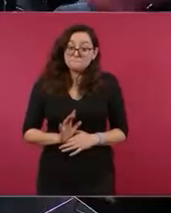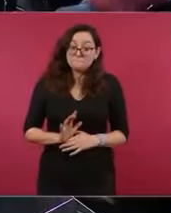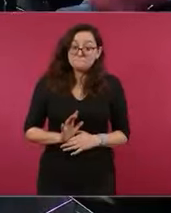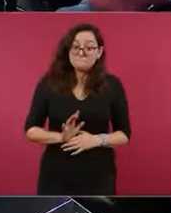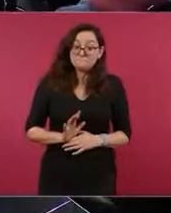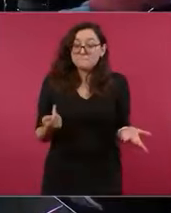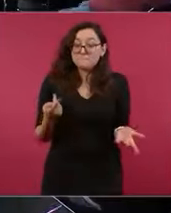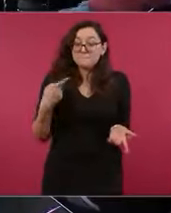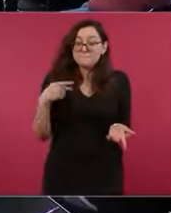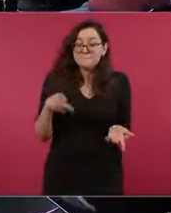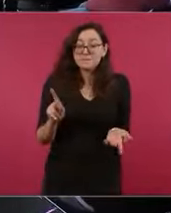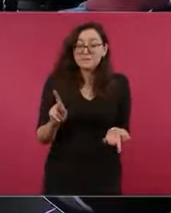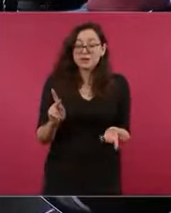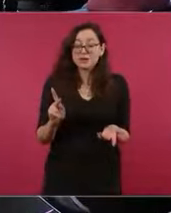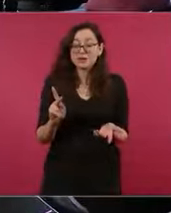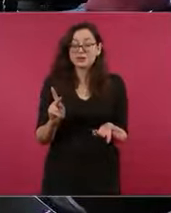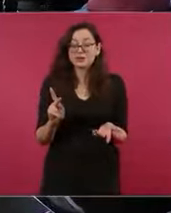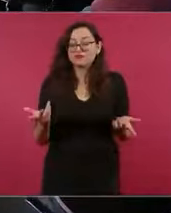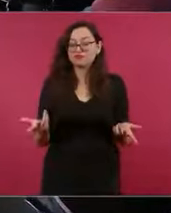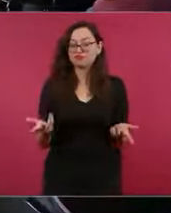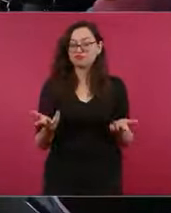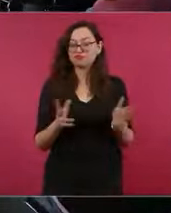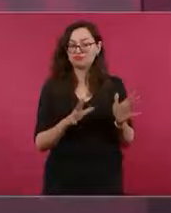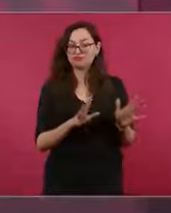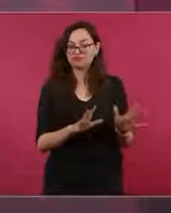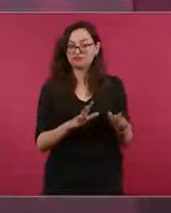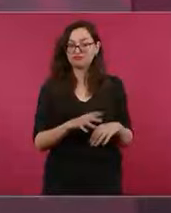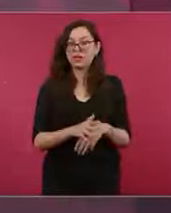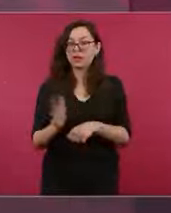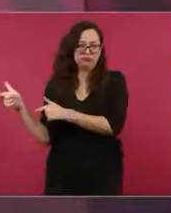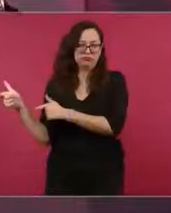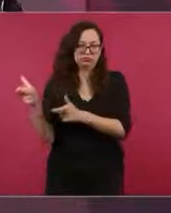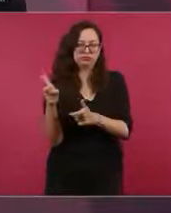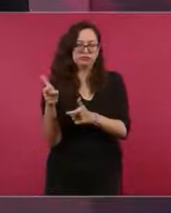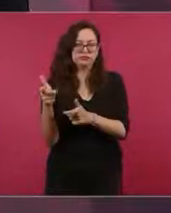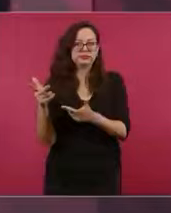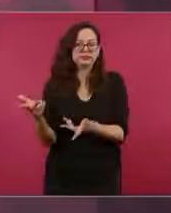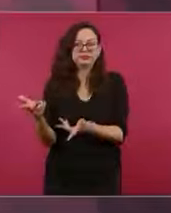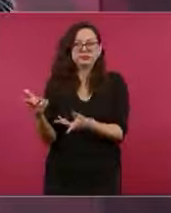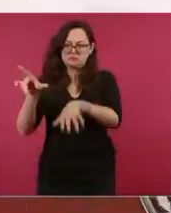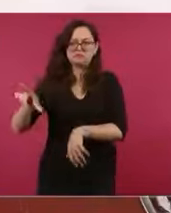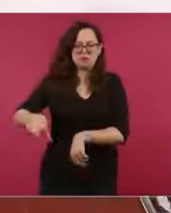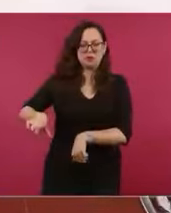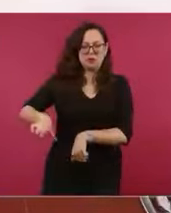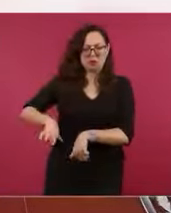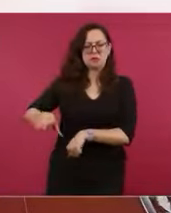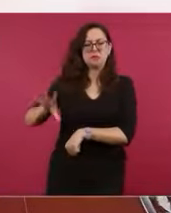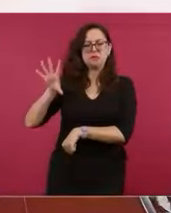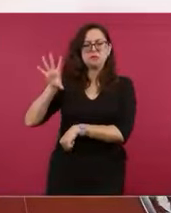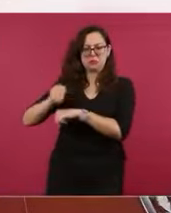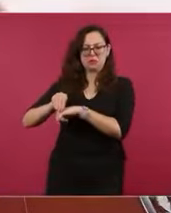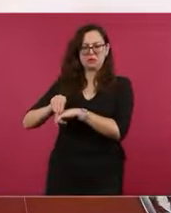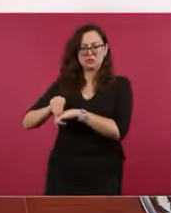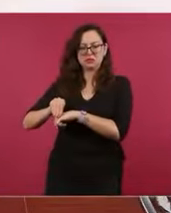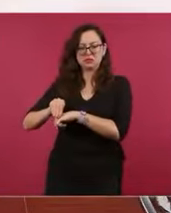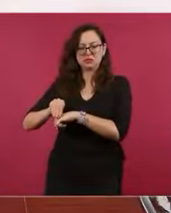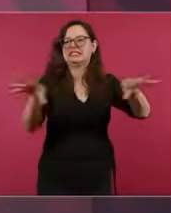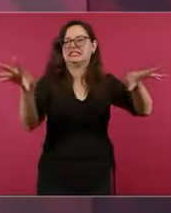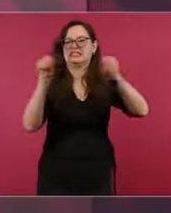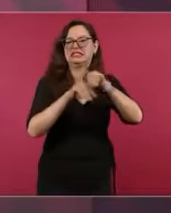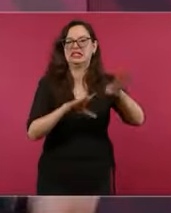¿cómo comparar el que nos permitieron ver Rojo Amanecer cuando apabullaba a